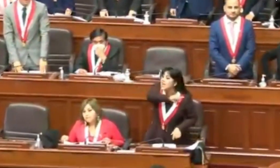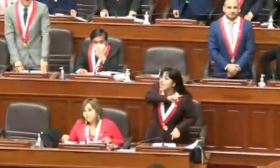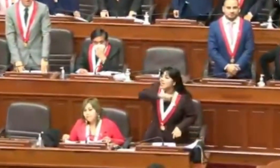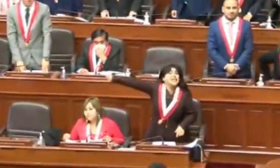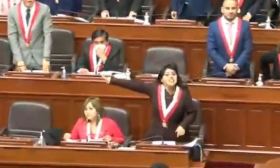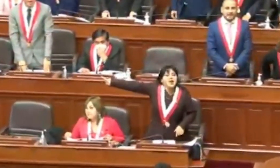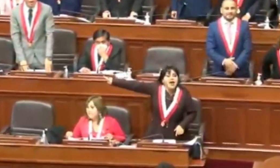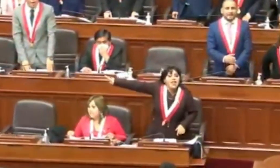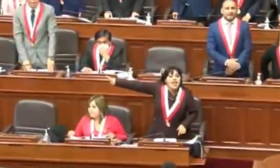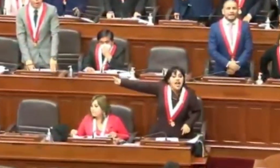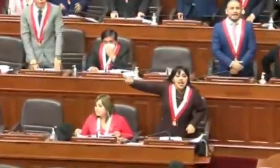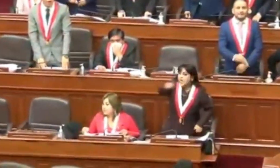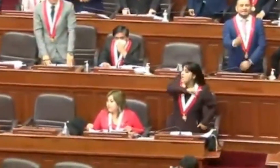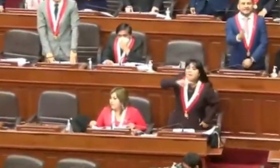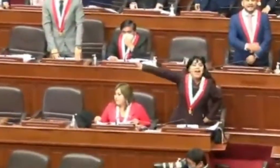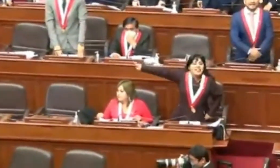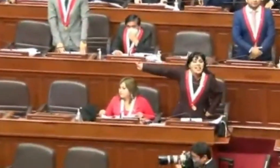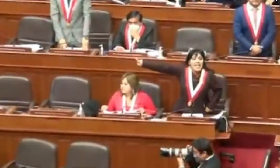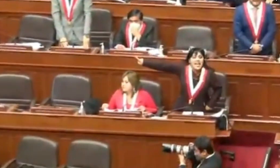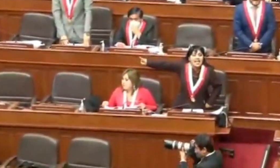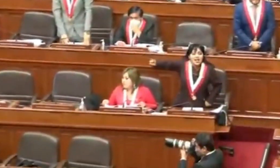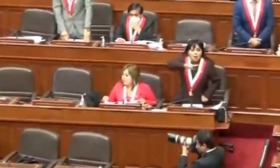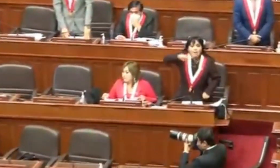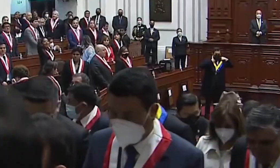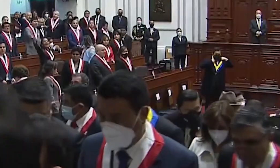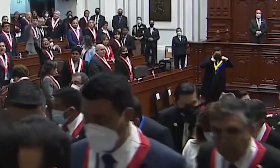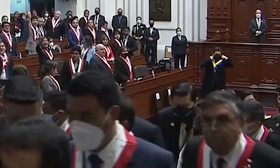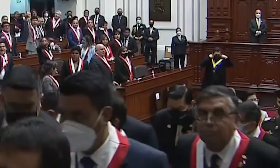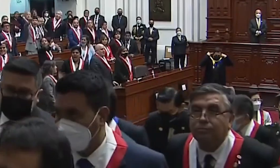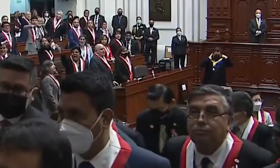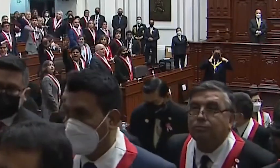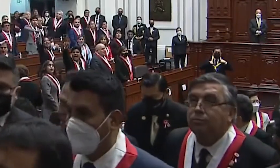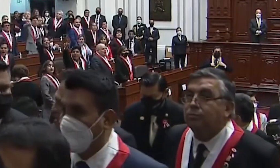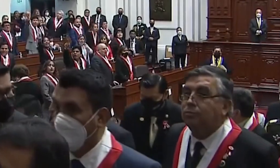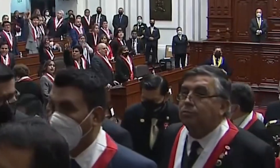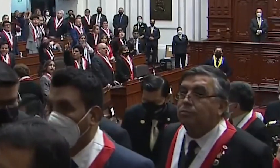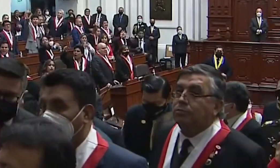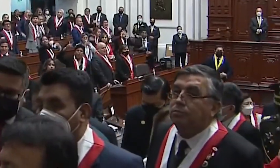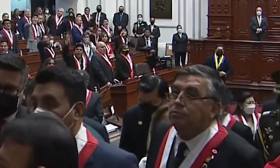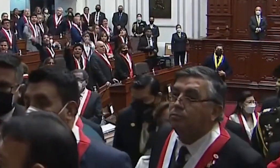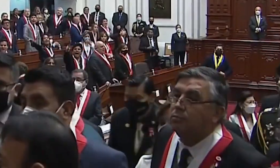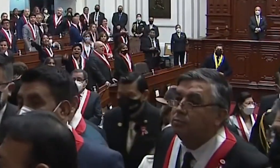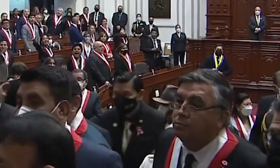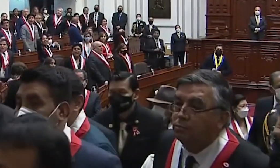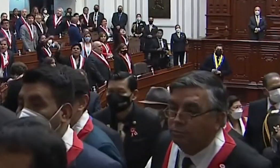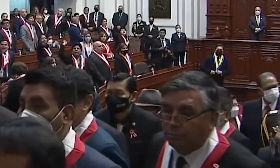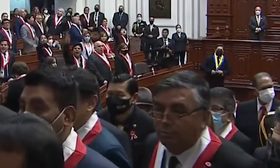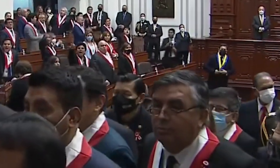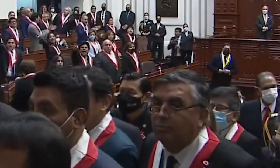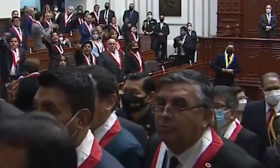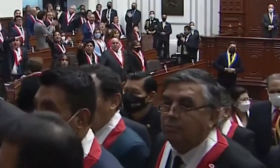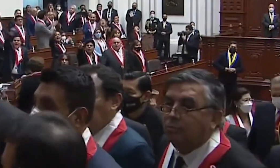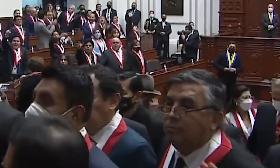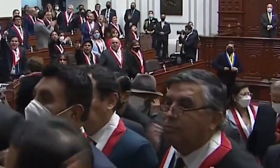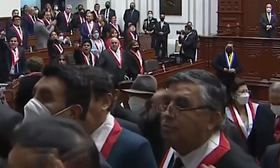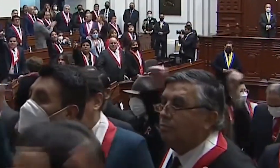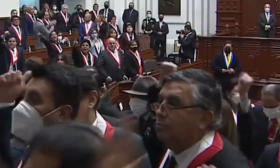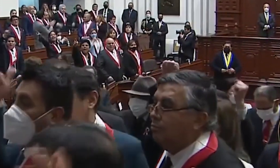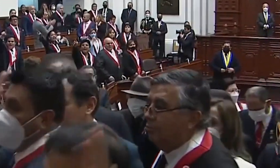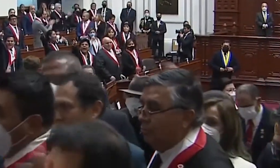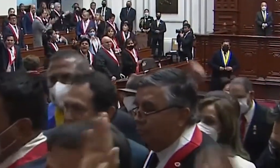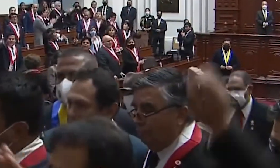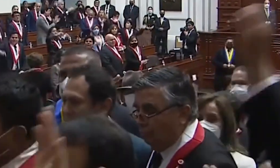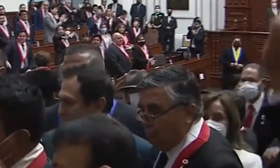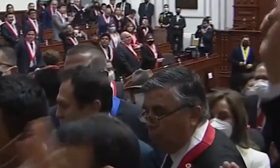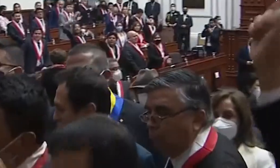Hola amigos de Informativo Perú, los congresistas de la República le gritaron renuncia corrupto al presidente Pedro Castillo.